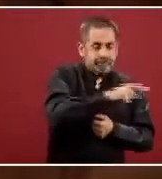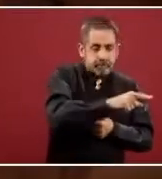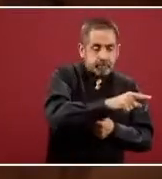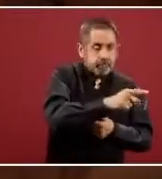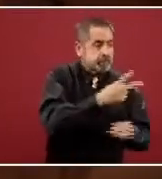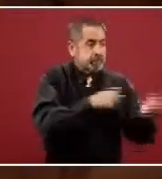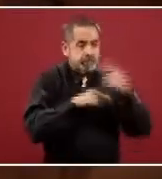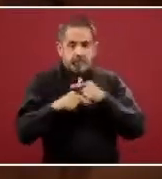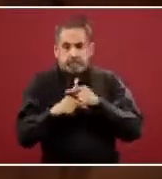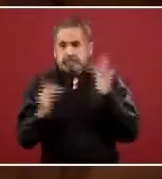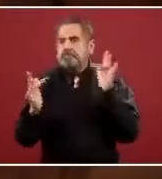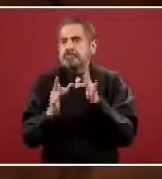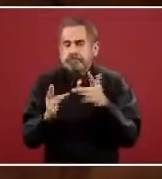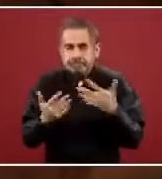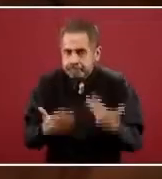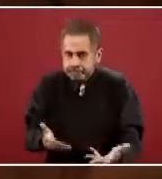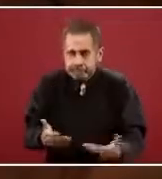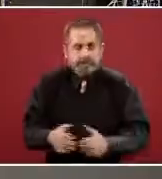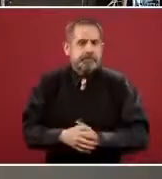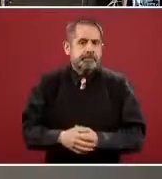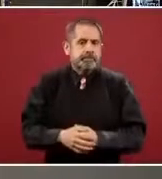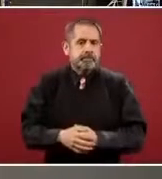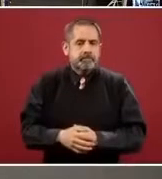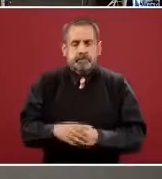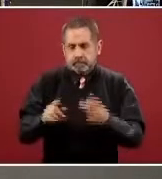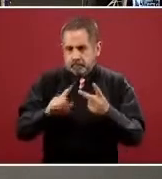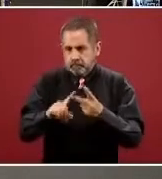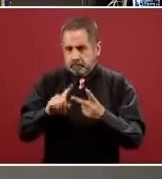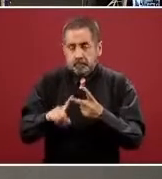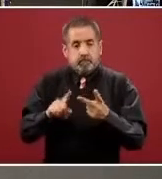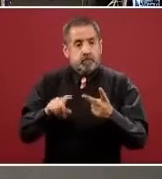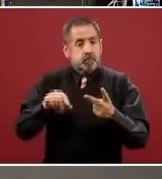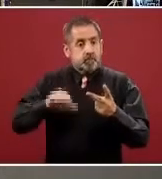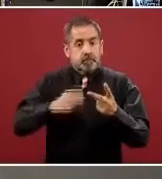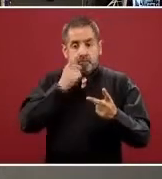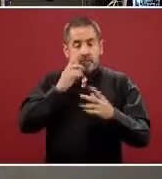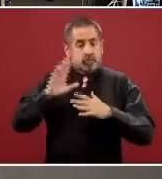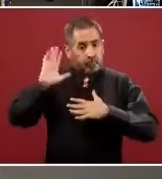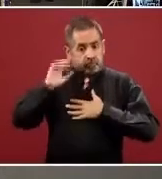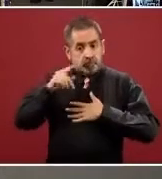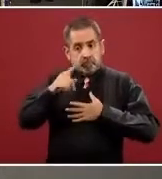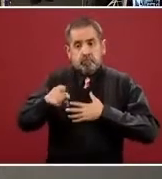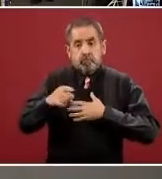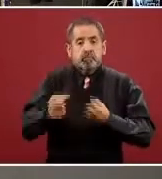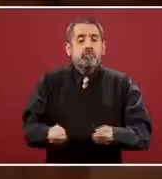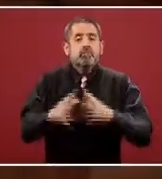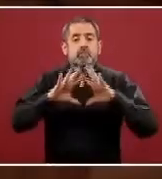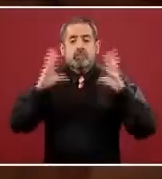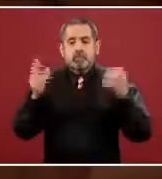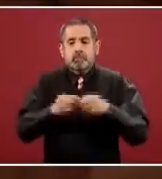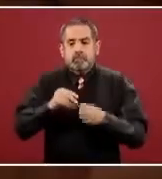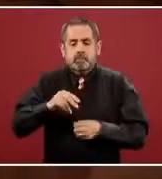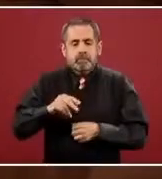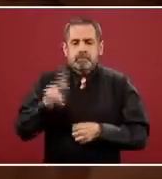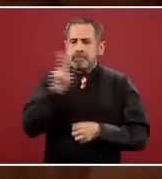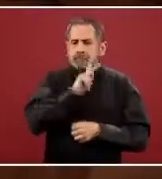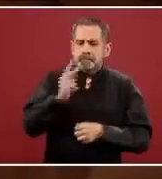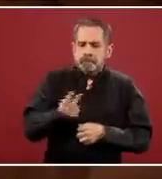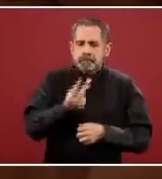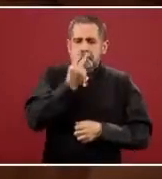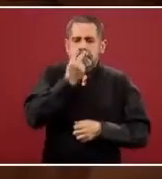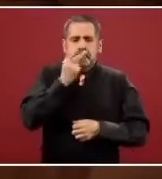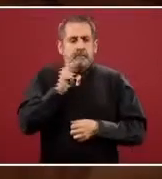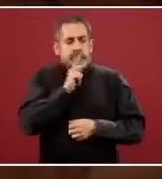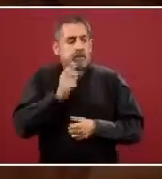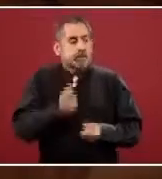casos confirmados. Esa es una pregunta. La segunda, hoy prometieron traer los datos del número de ventiladores y de camas de